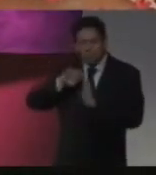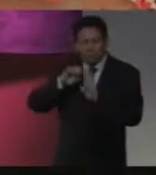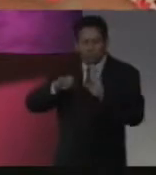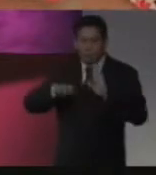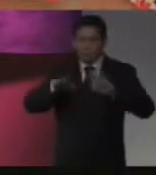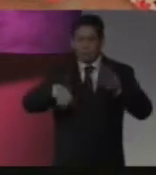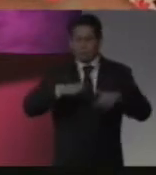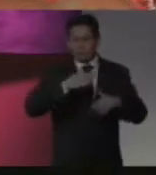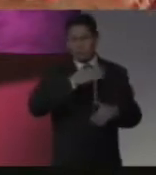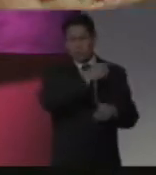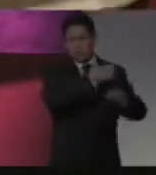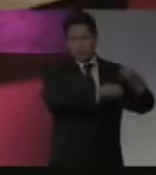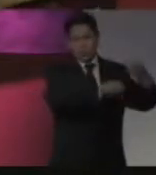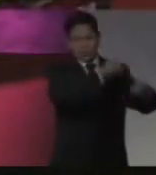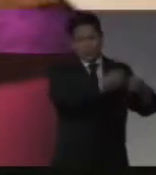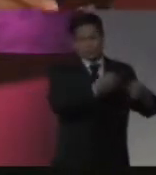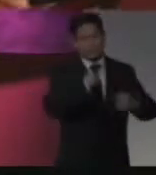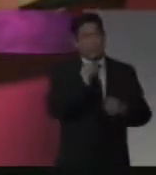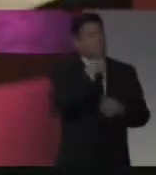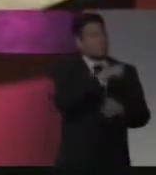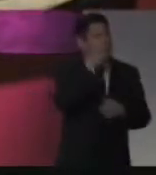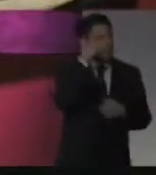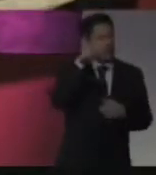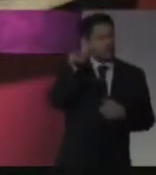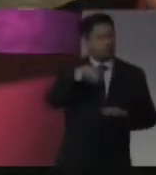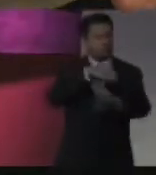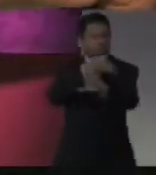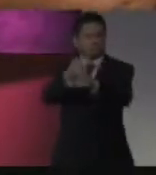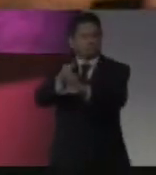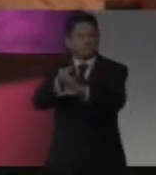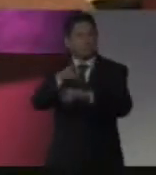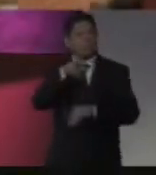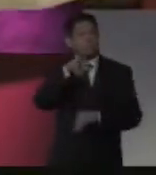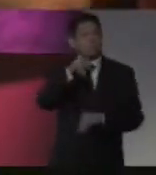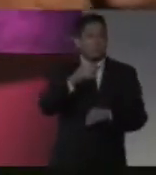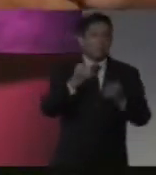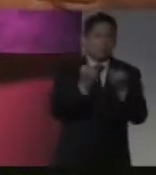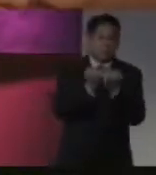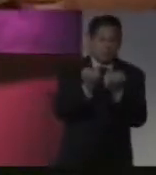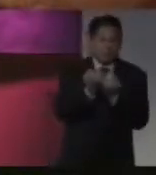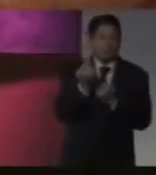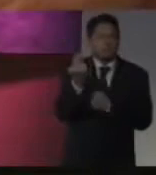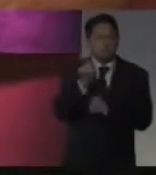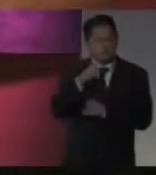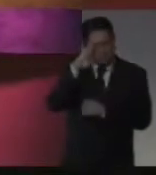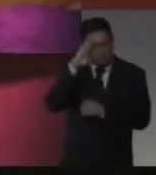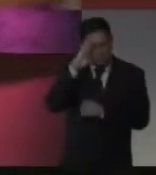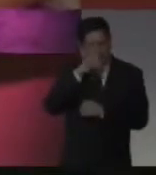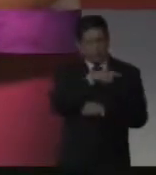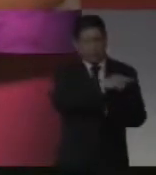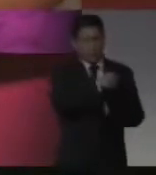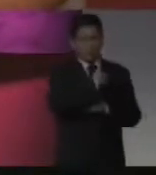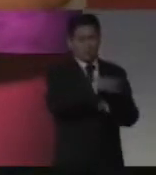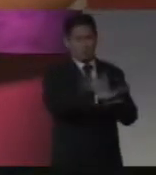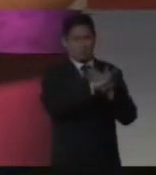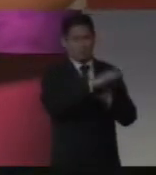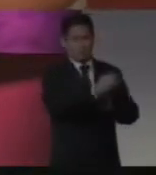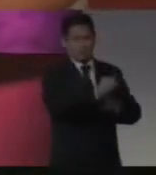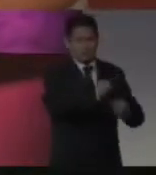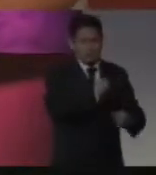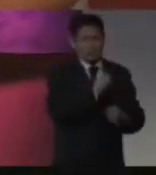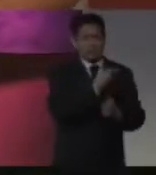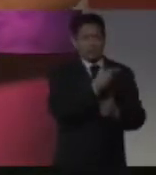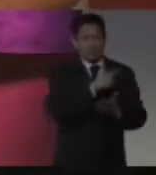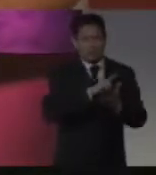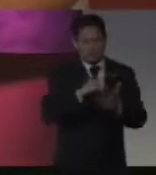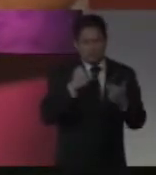justicia venganza para el otro, sino tenemos que entender la violencia y las violaciones de los derechos humanos en